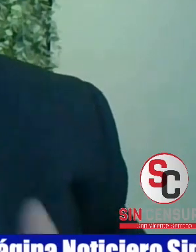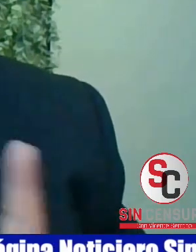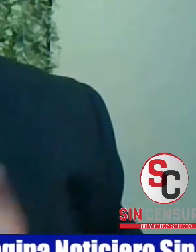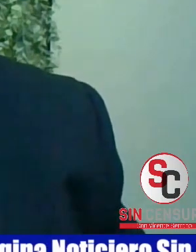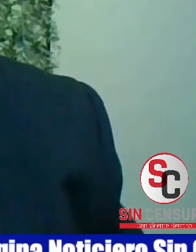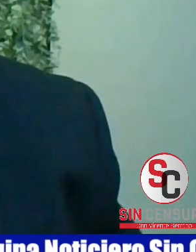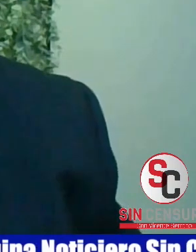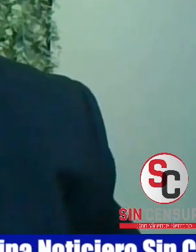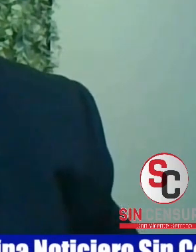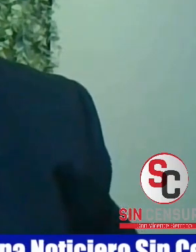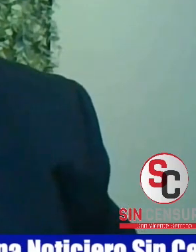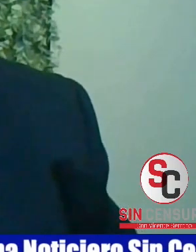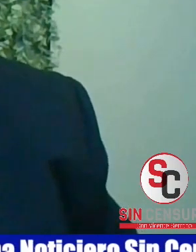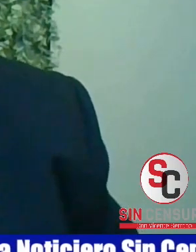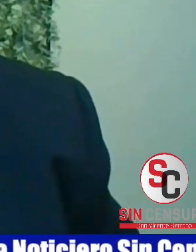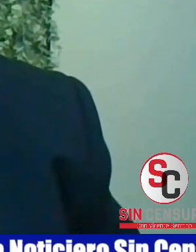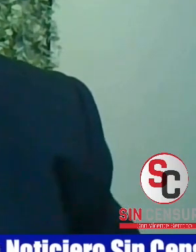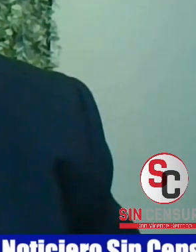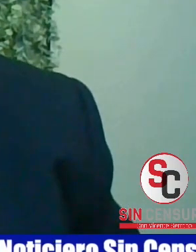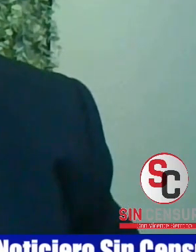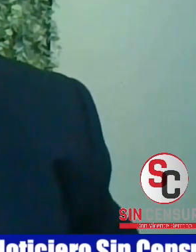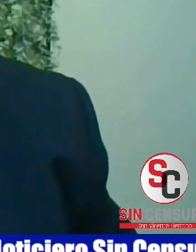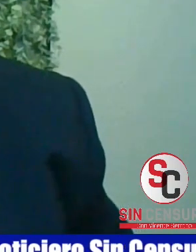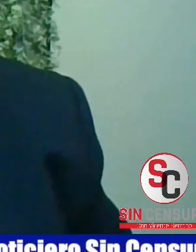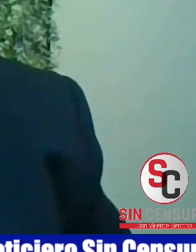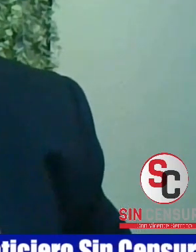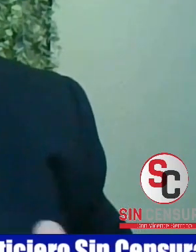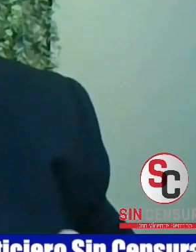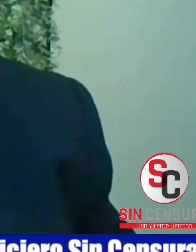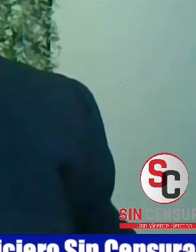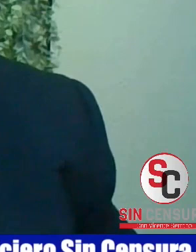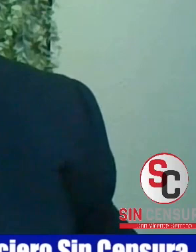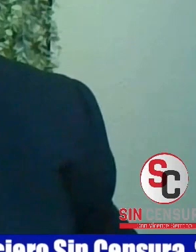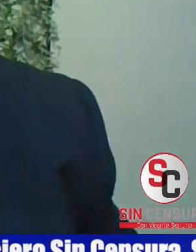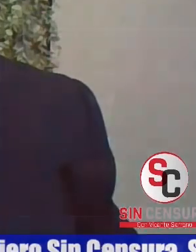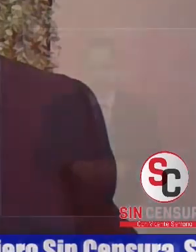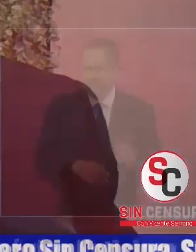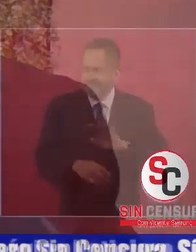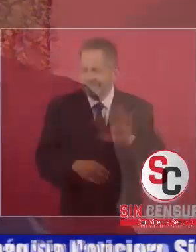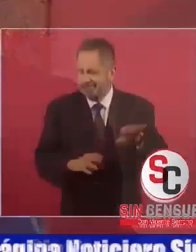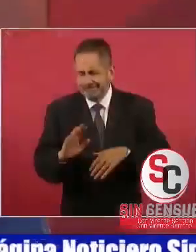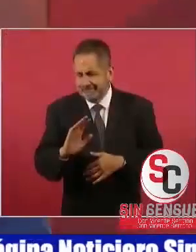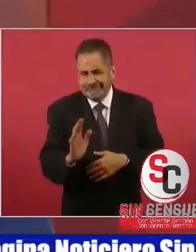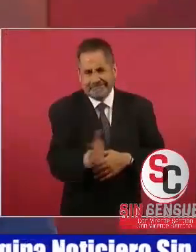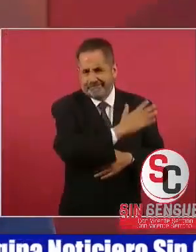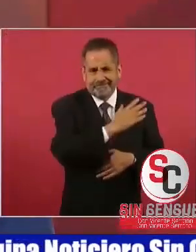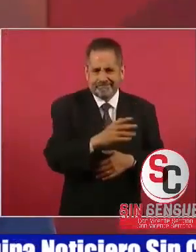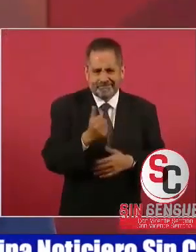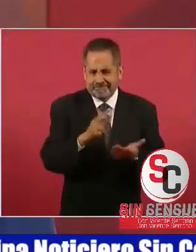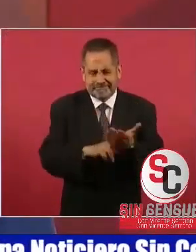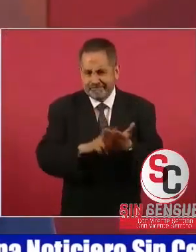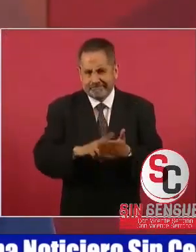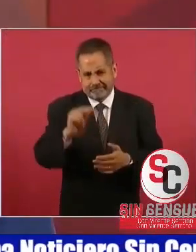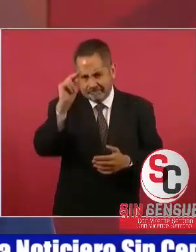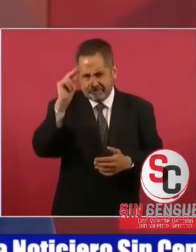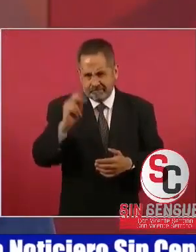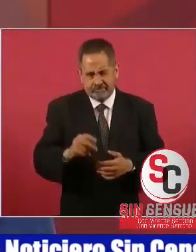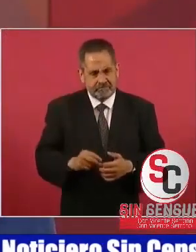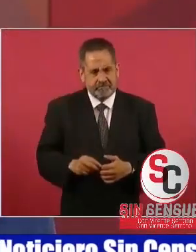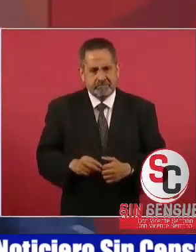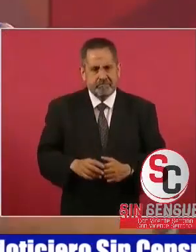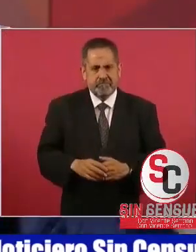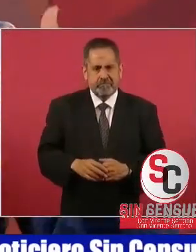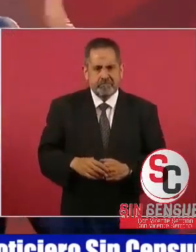a la opinión del presidente, que la ley y la comisión de delitos no están a criterios ni a consideración incluso de la